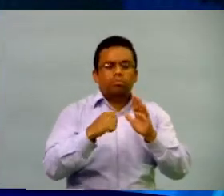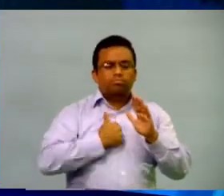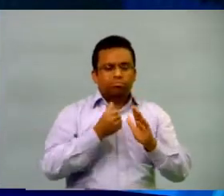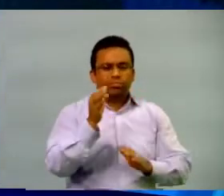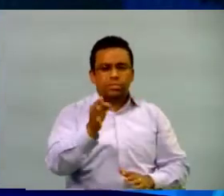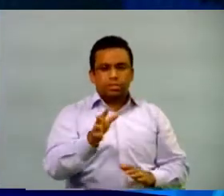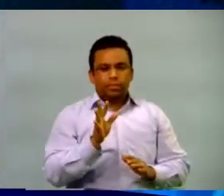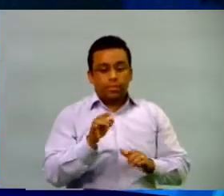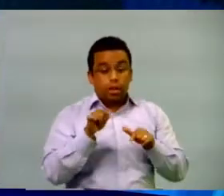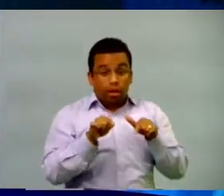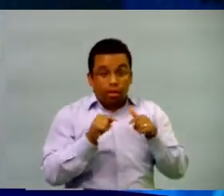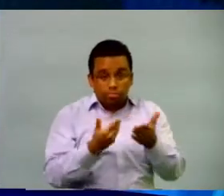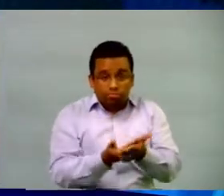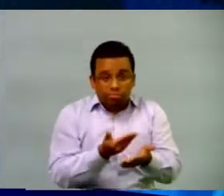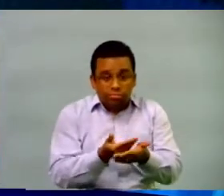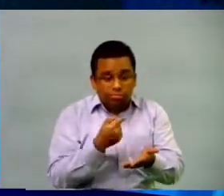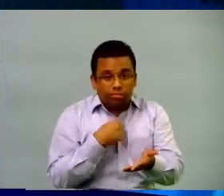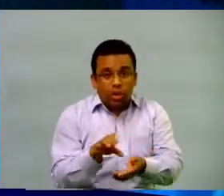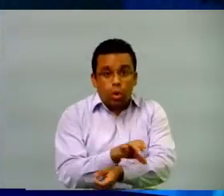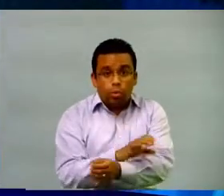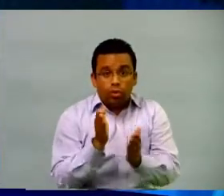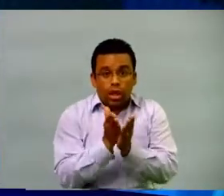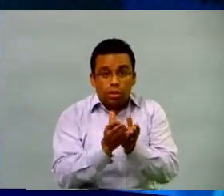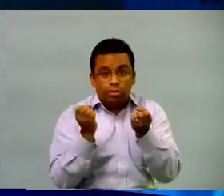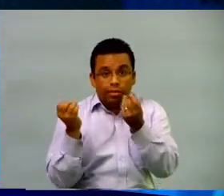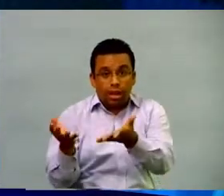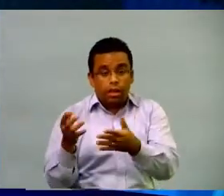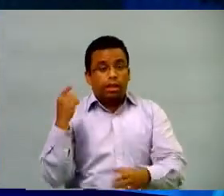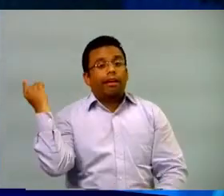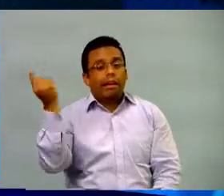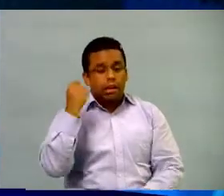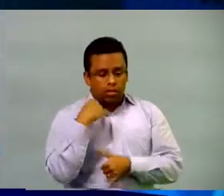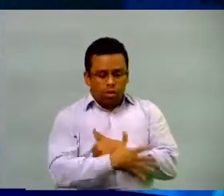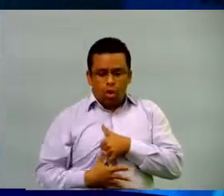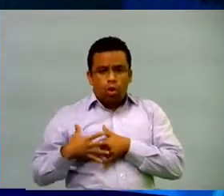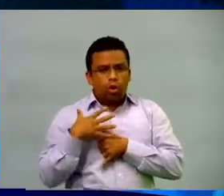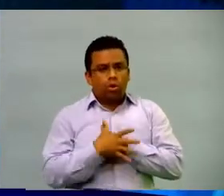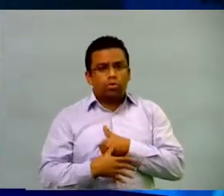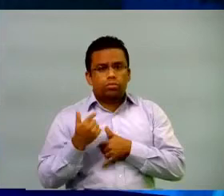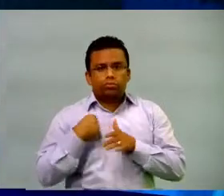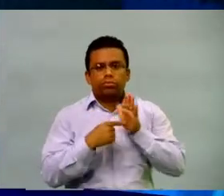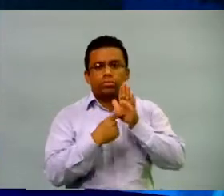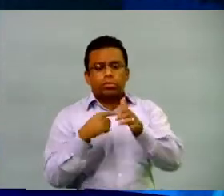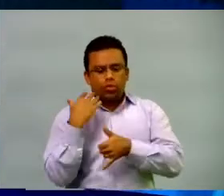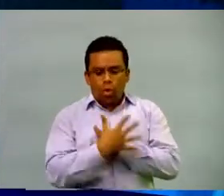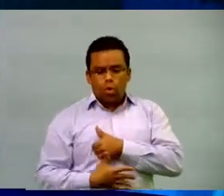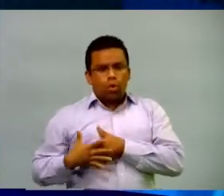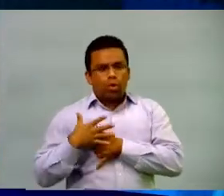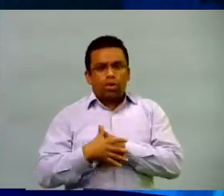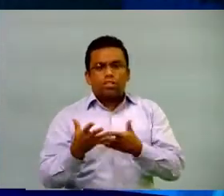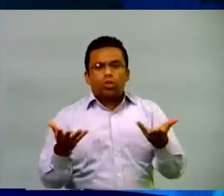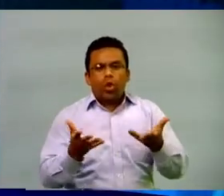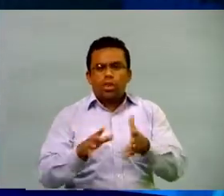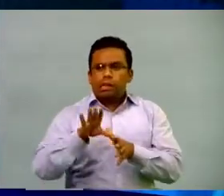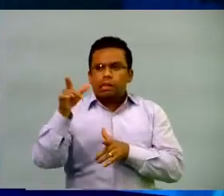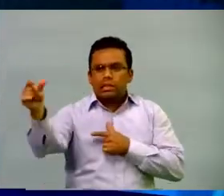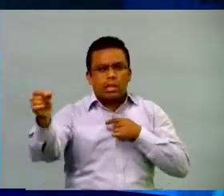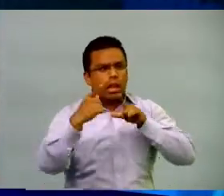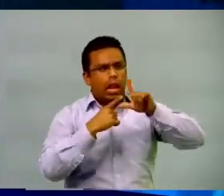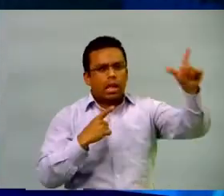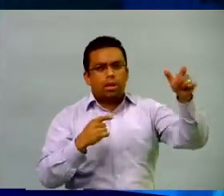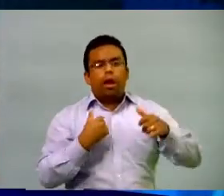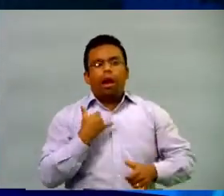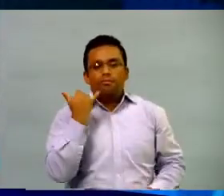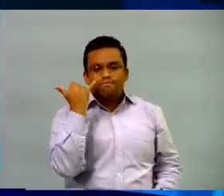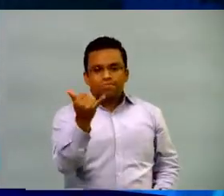presencia de computadores para educar es general, todo el país estamos, hacemos presencia en todo el país, no importa la región del país, ahí estamos